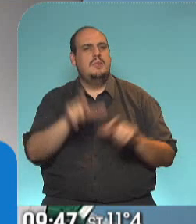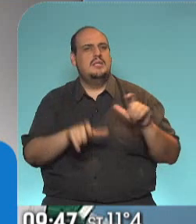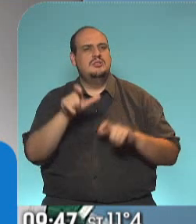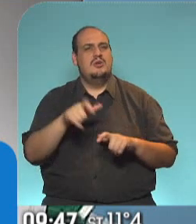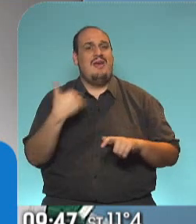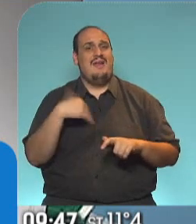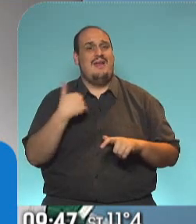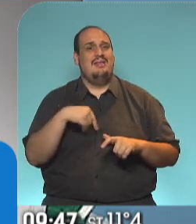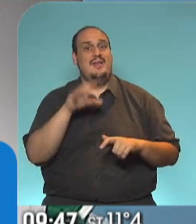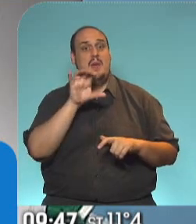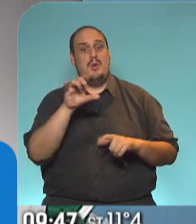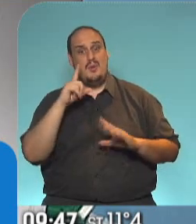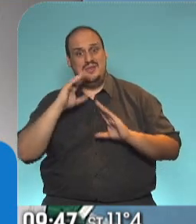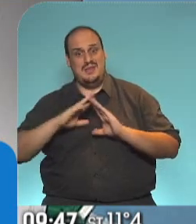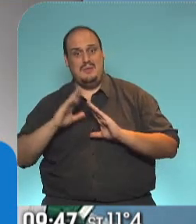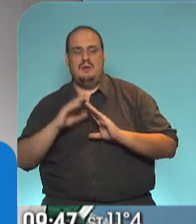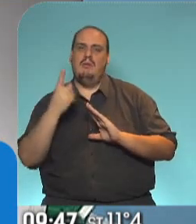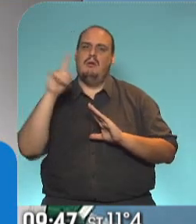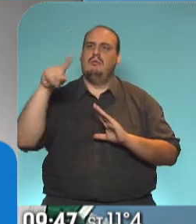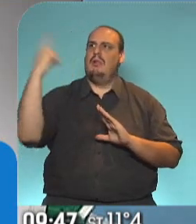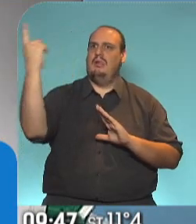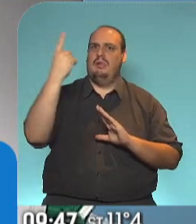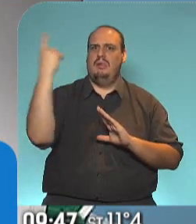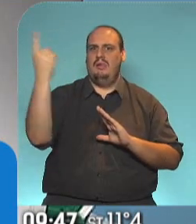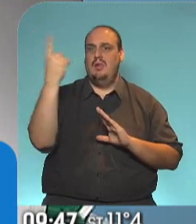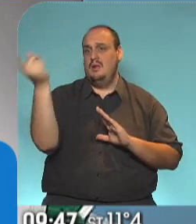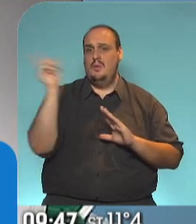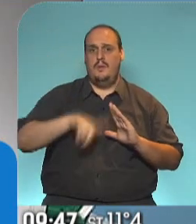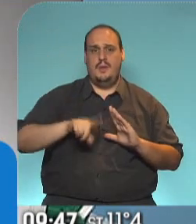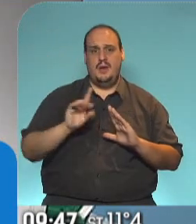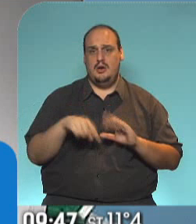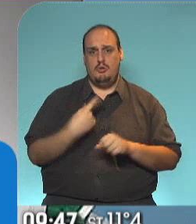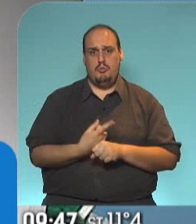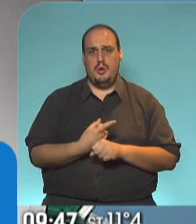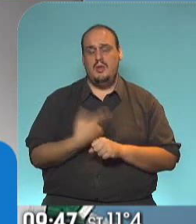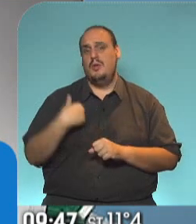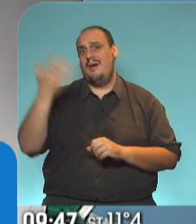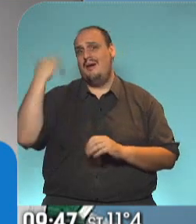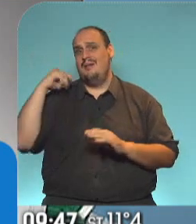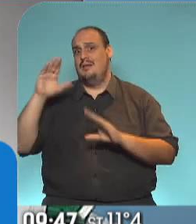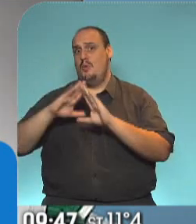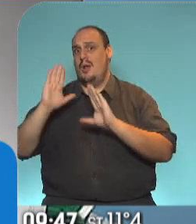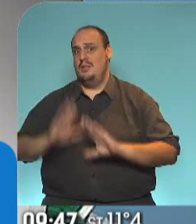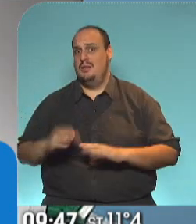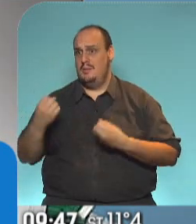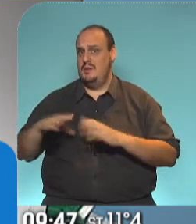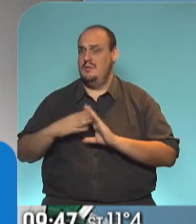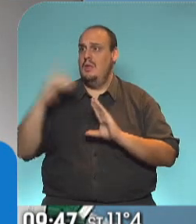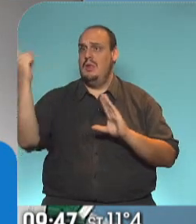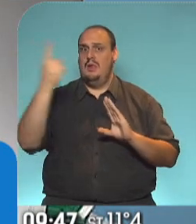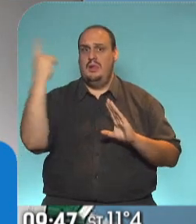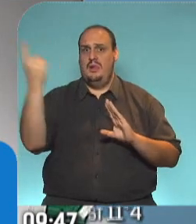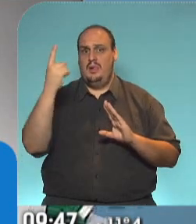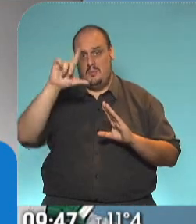país quienes que ya la mayoría están regresando por quienes no han podido regresar en su momento a su domicilio estamos entregando